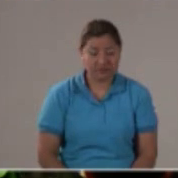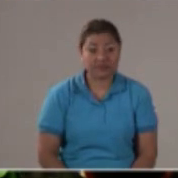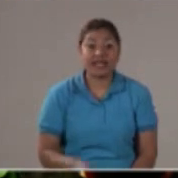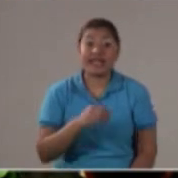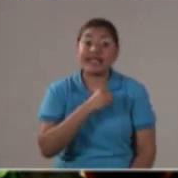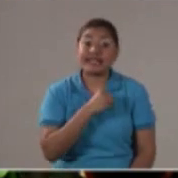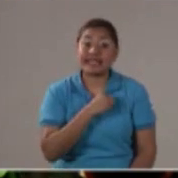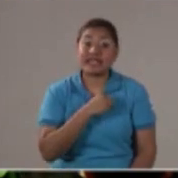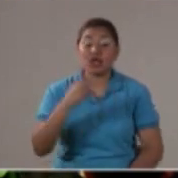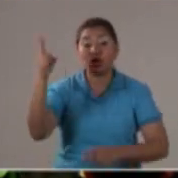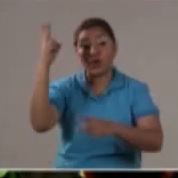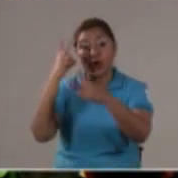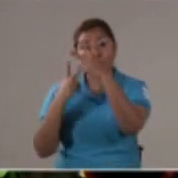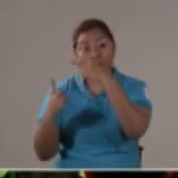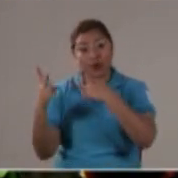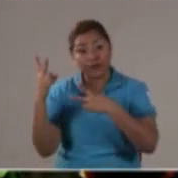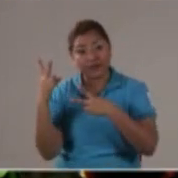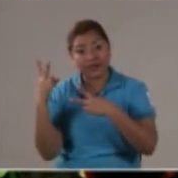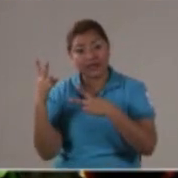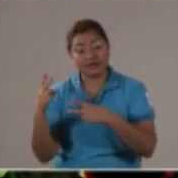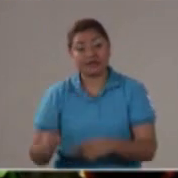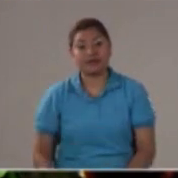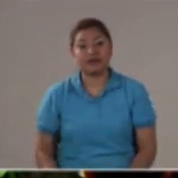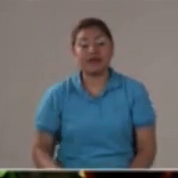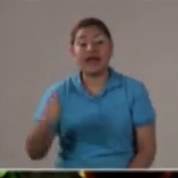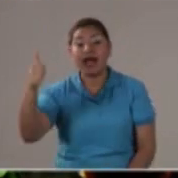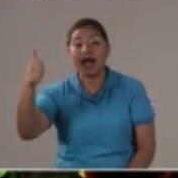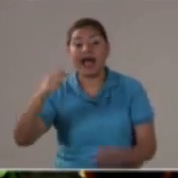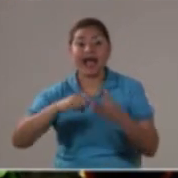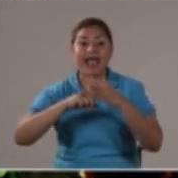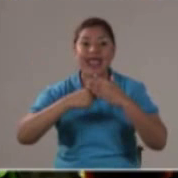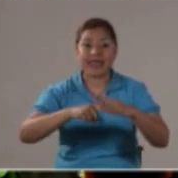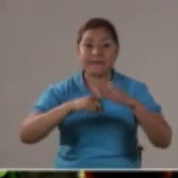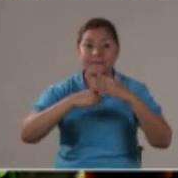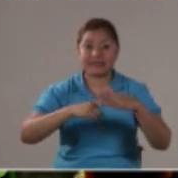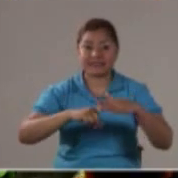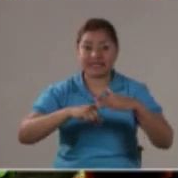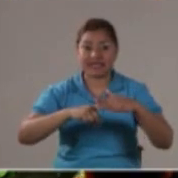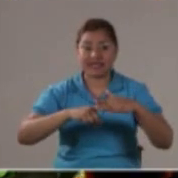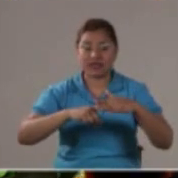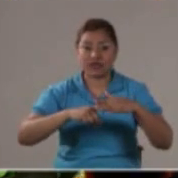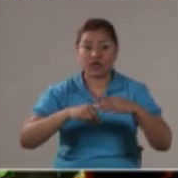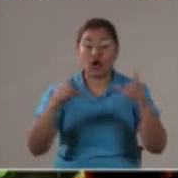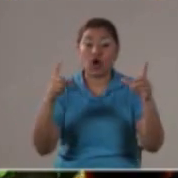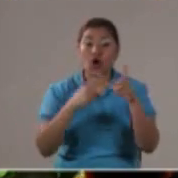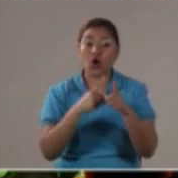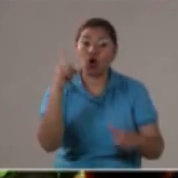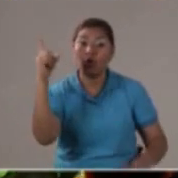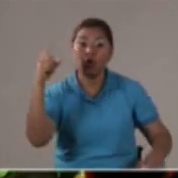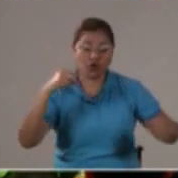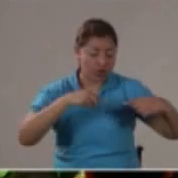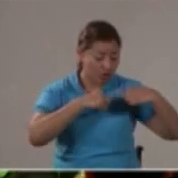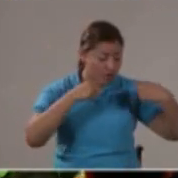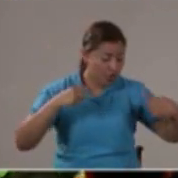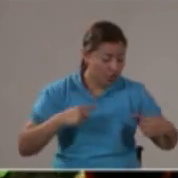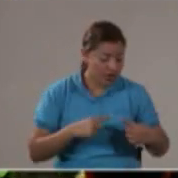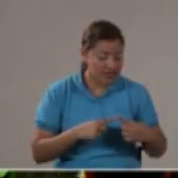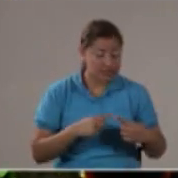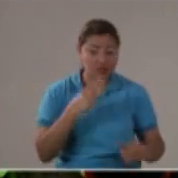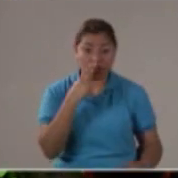Quiero volver a empezar con un